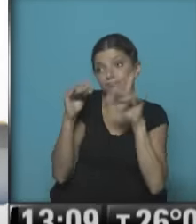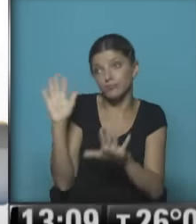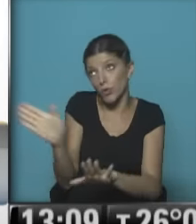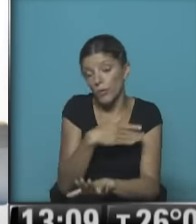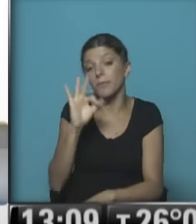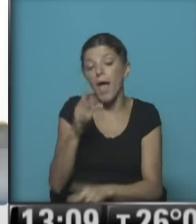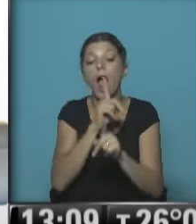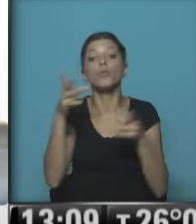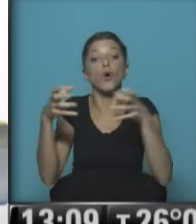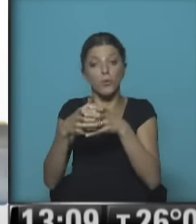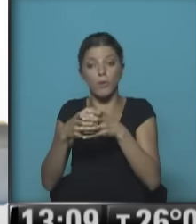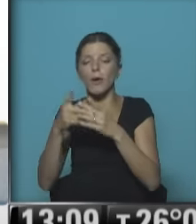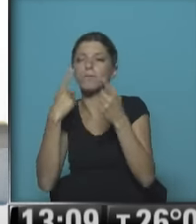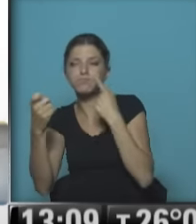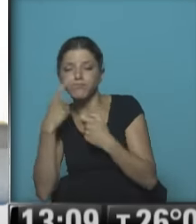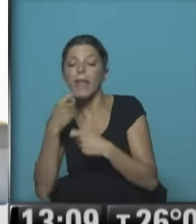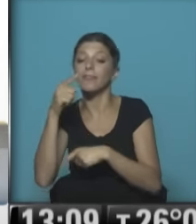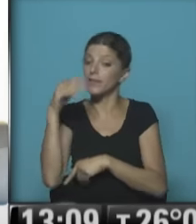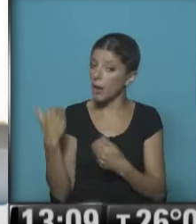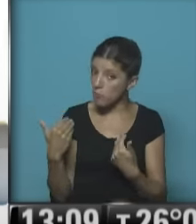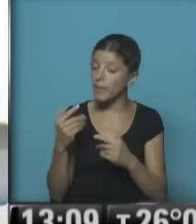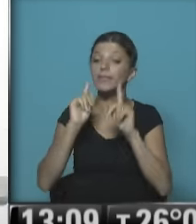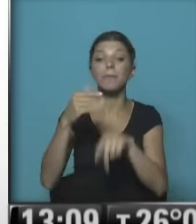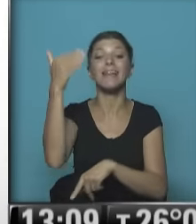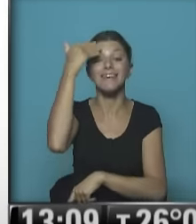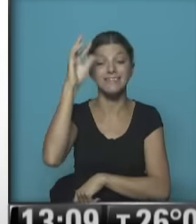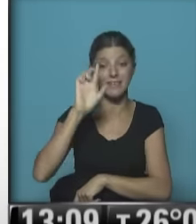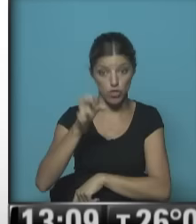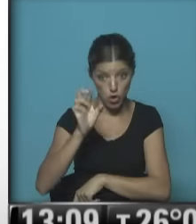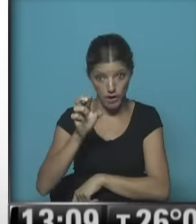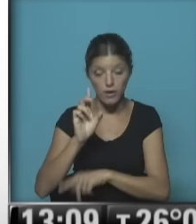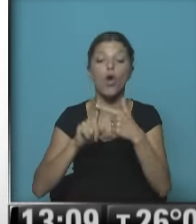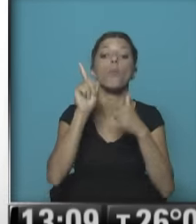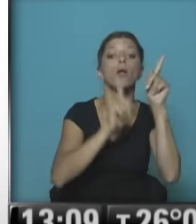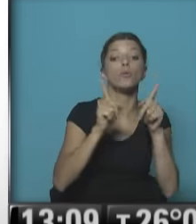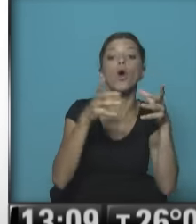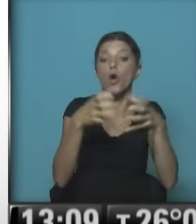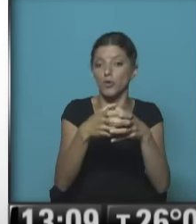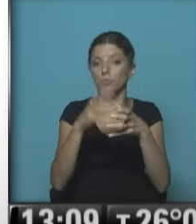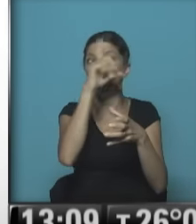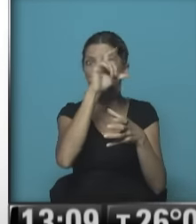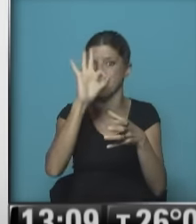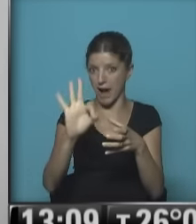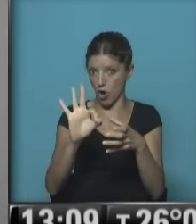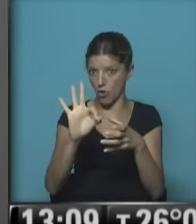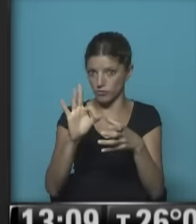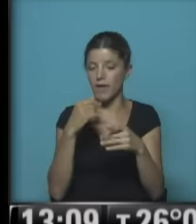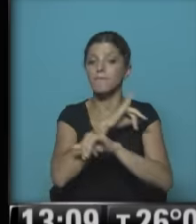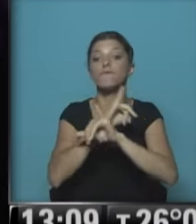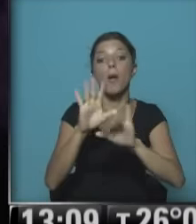algunas consultoras internacionales, o a 15 dólares, como a su vez proyectan algunos grandes bancos en la Plaza